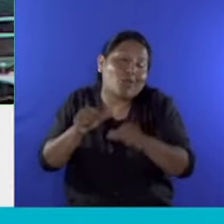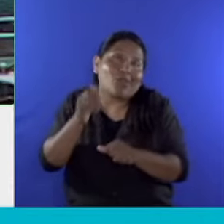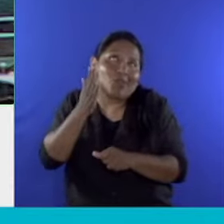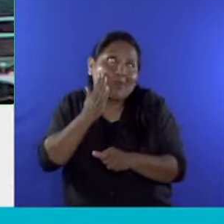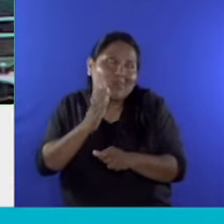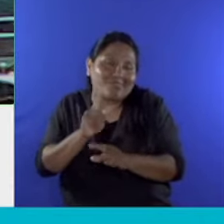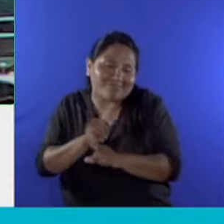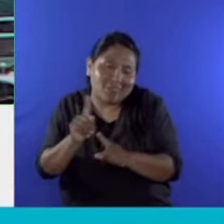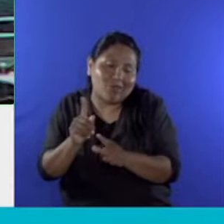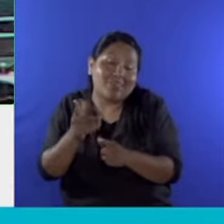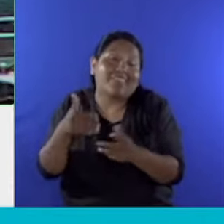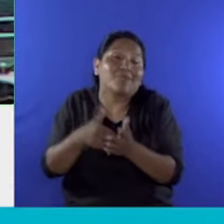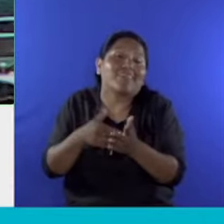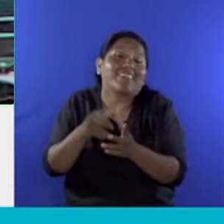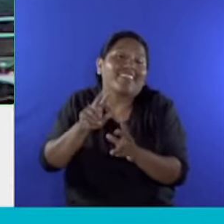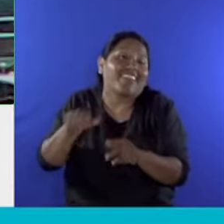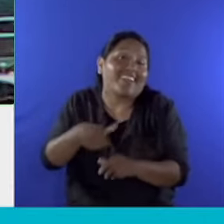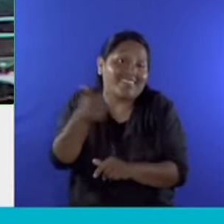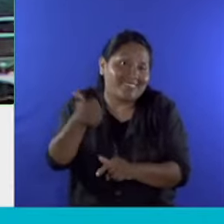tiene el límite de la rentabilidad.